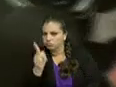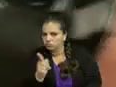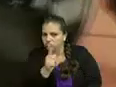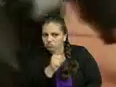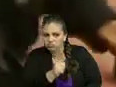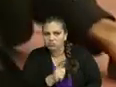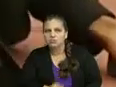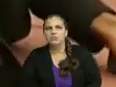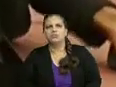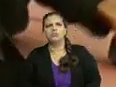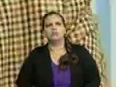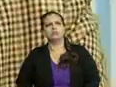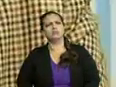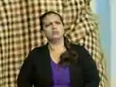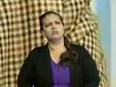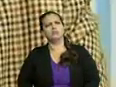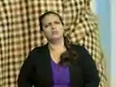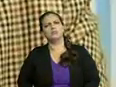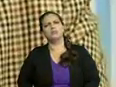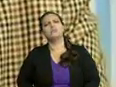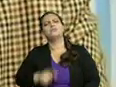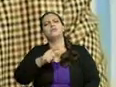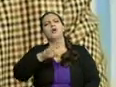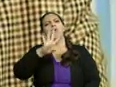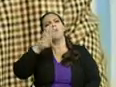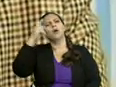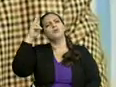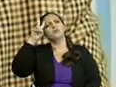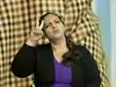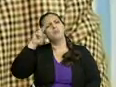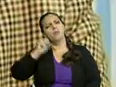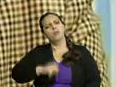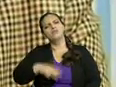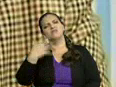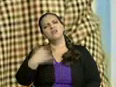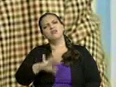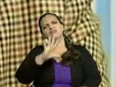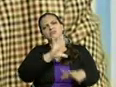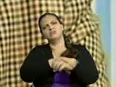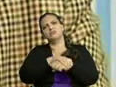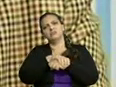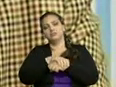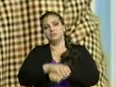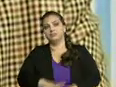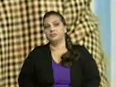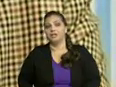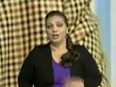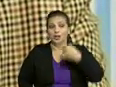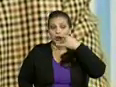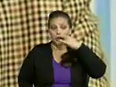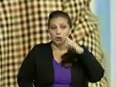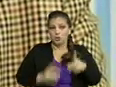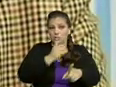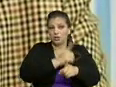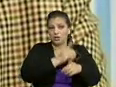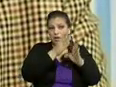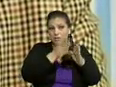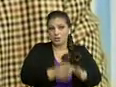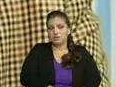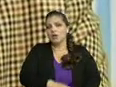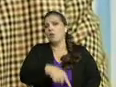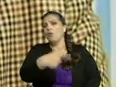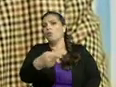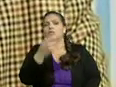menores afectados. Lo que buscamos es justamente proteger a los niños, proteger a las